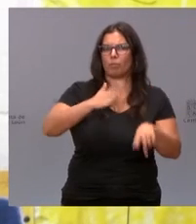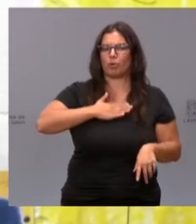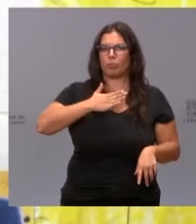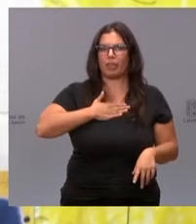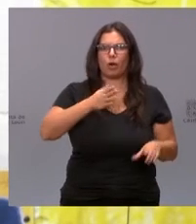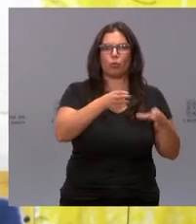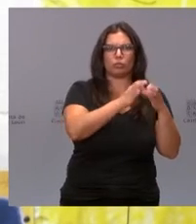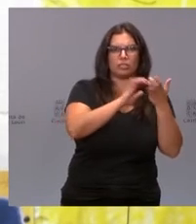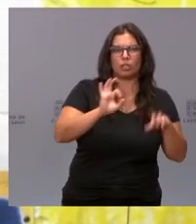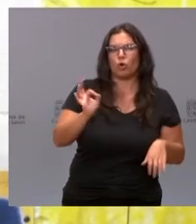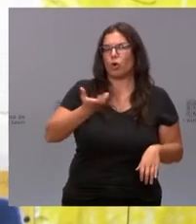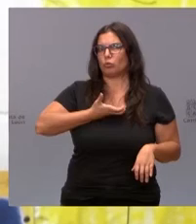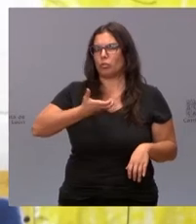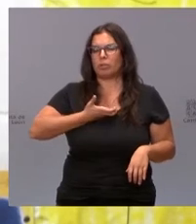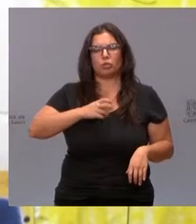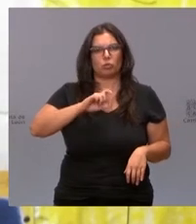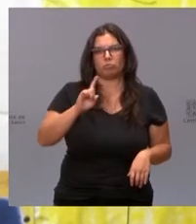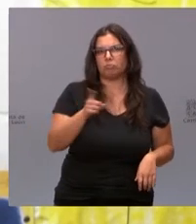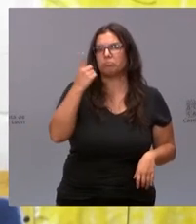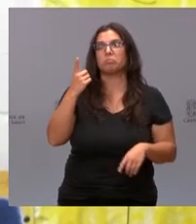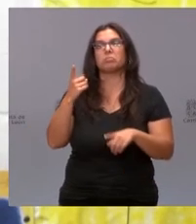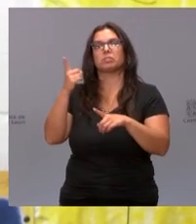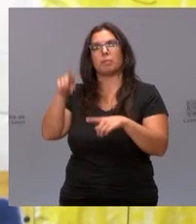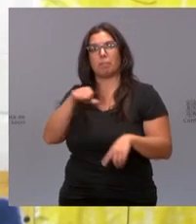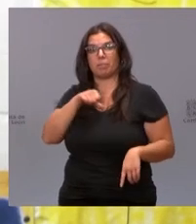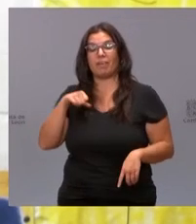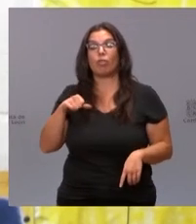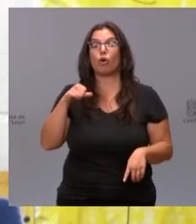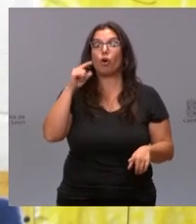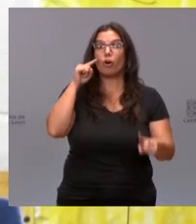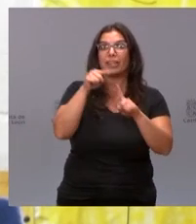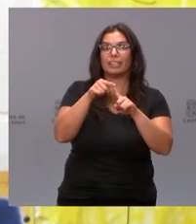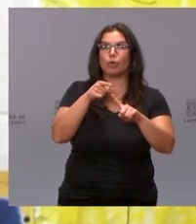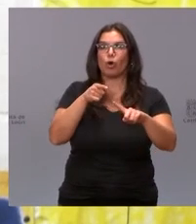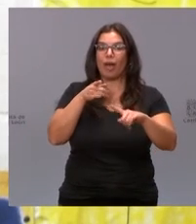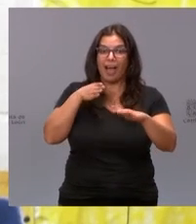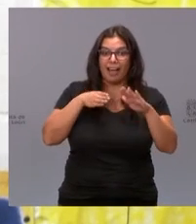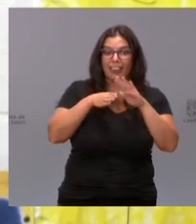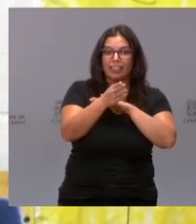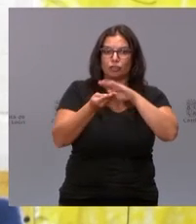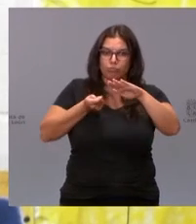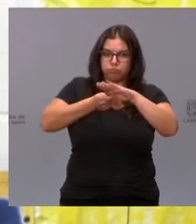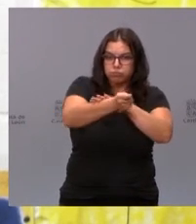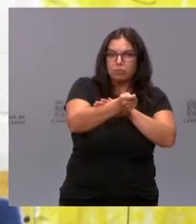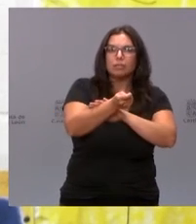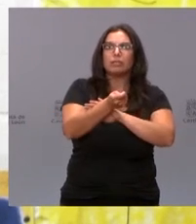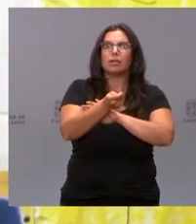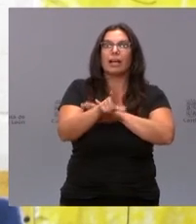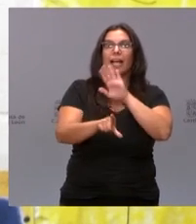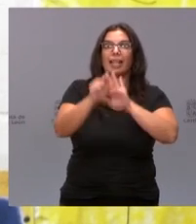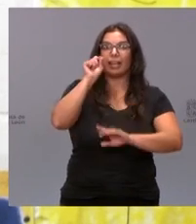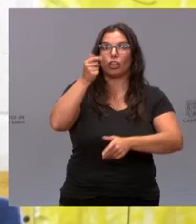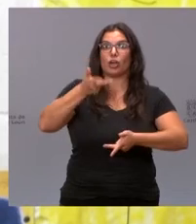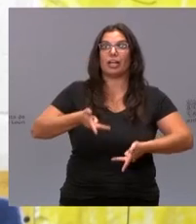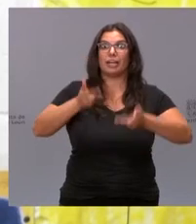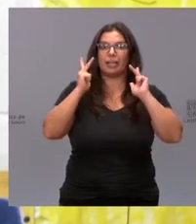las entidades locales o de titularidad privada, para garantizar de manera más eficaz la libre elección